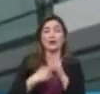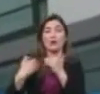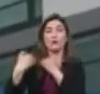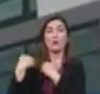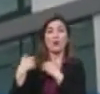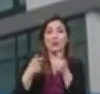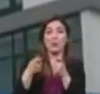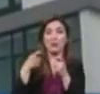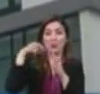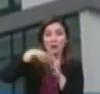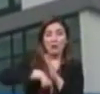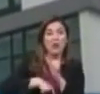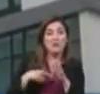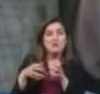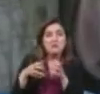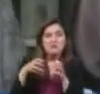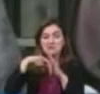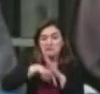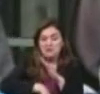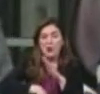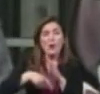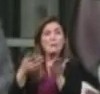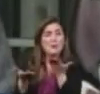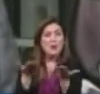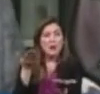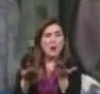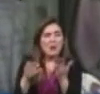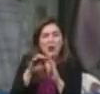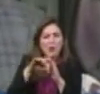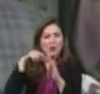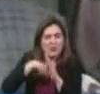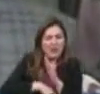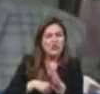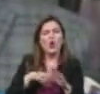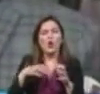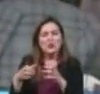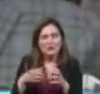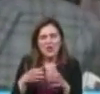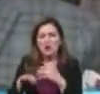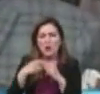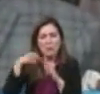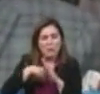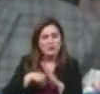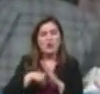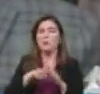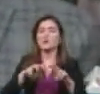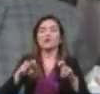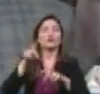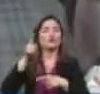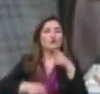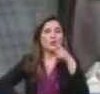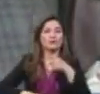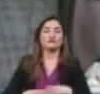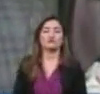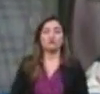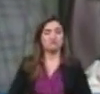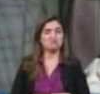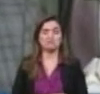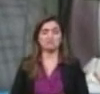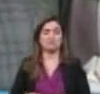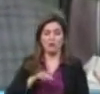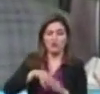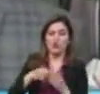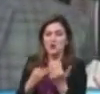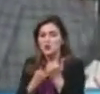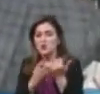facultad de realizar auditorías de gestión. Que es imposible realizar de manera integral y plena un control de recursos